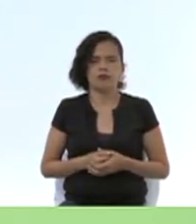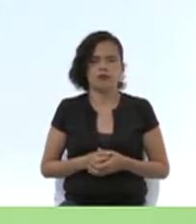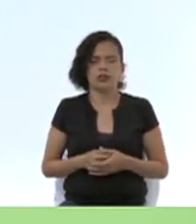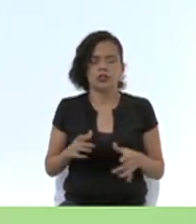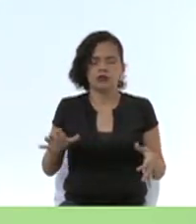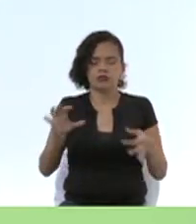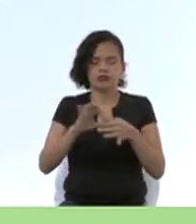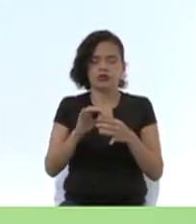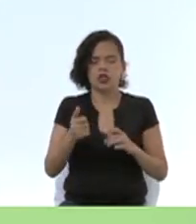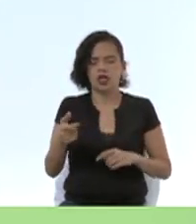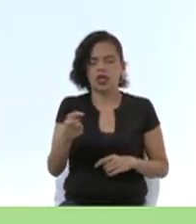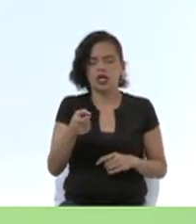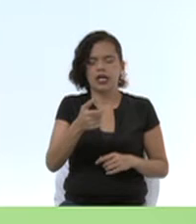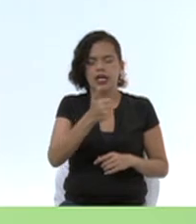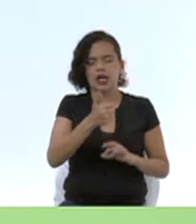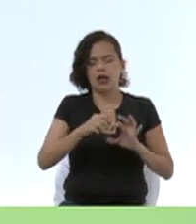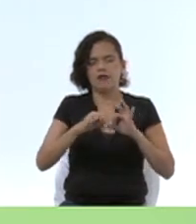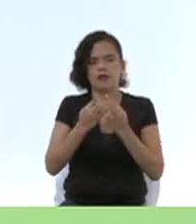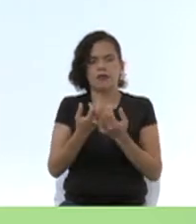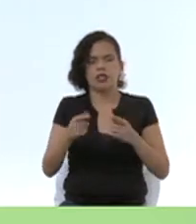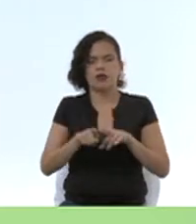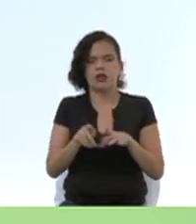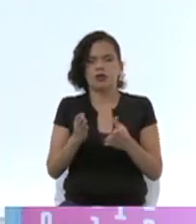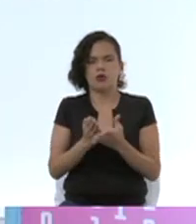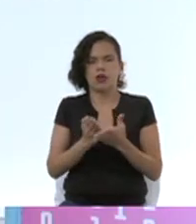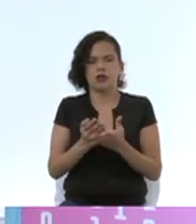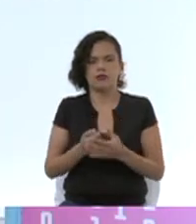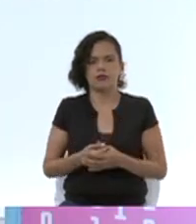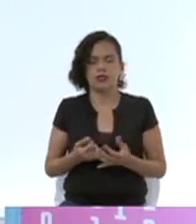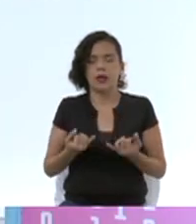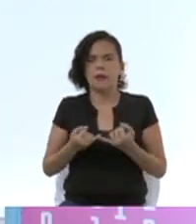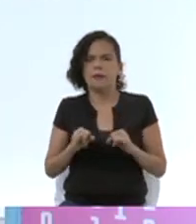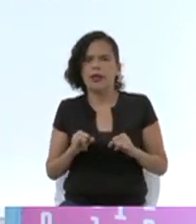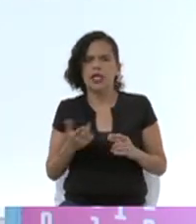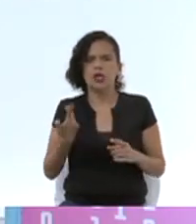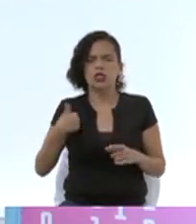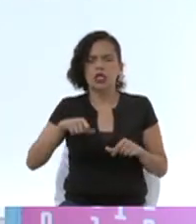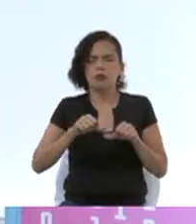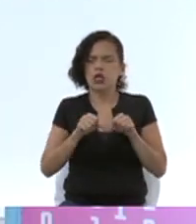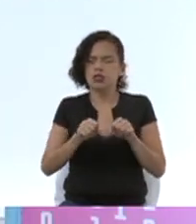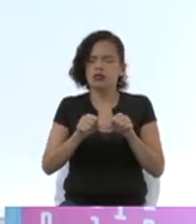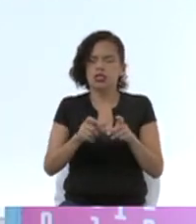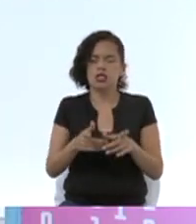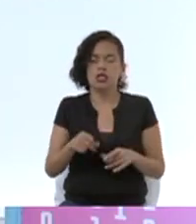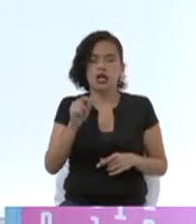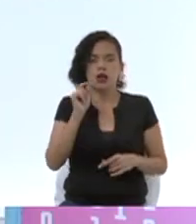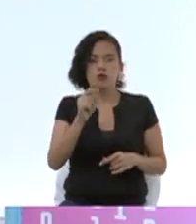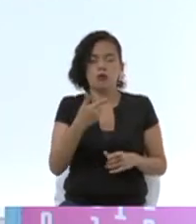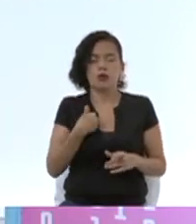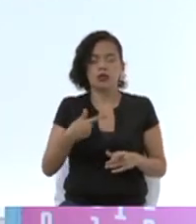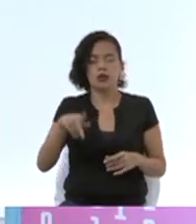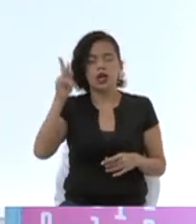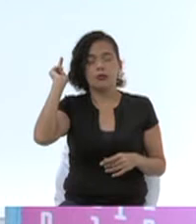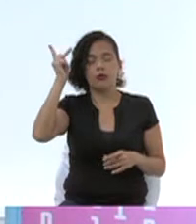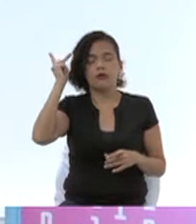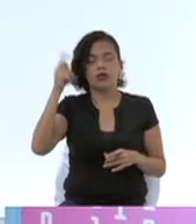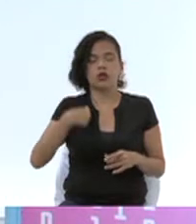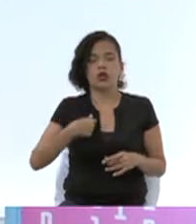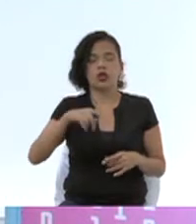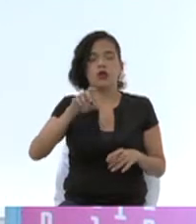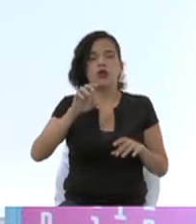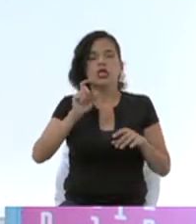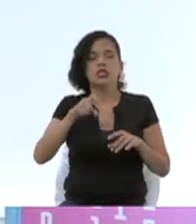Y acceder al enlace de Cada Familia, Una Escuela. Pero Guillermo, debemos continuar. Ya es el turno de las docentes de la modalidad